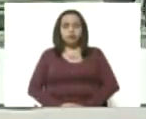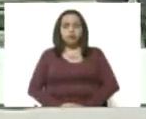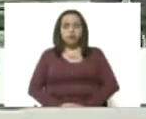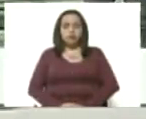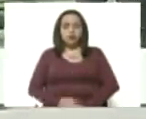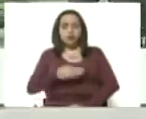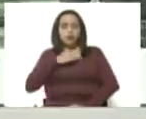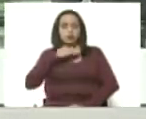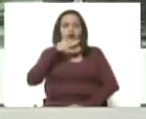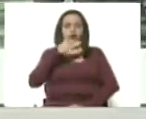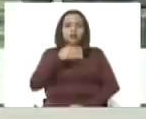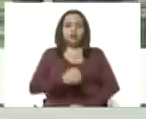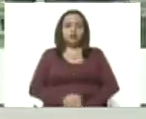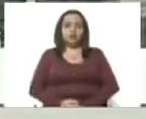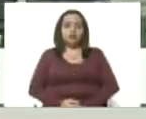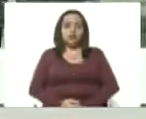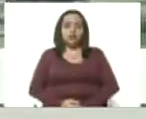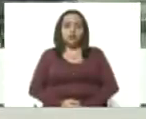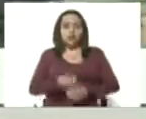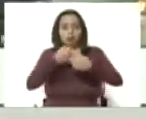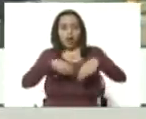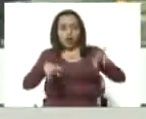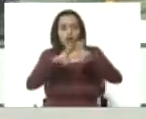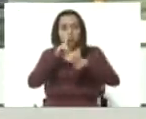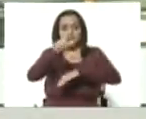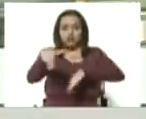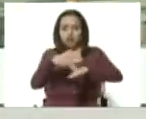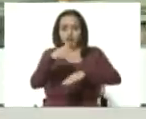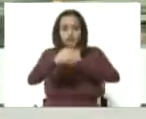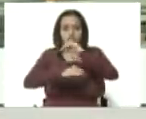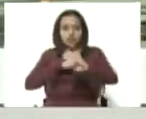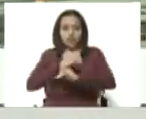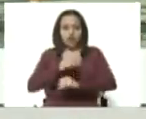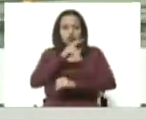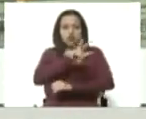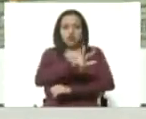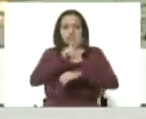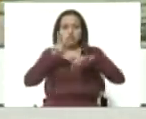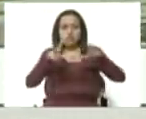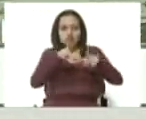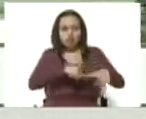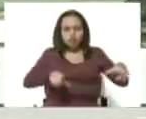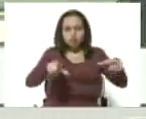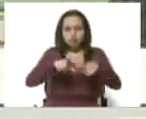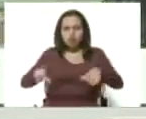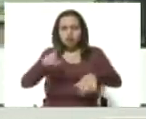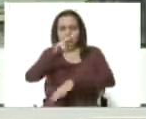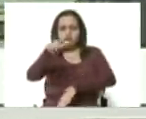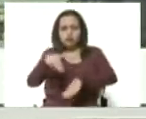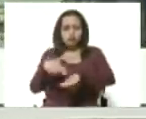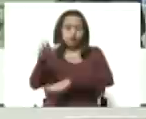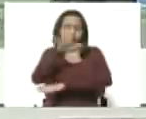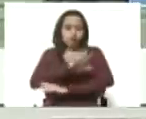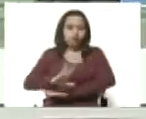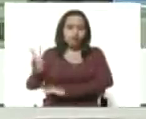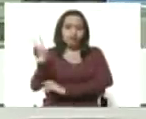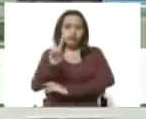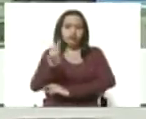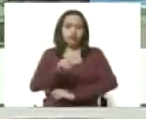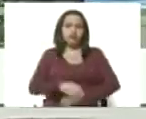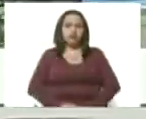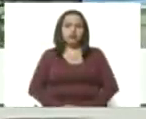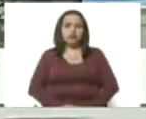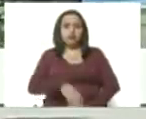prestigio nacional e internacional, con 37 núcleos a nivel nacional,